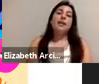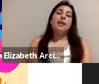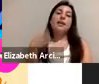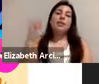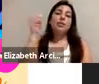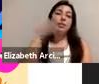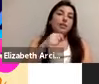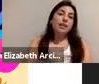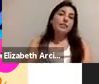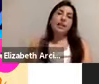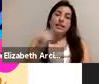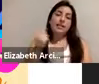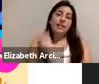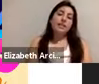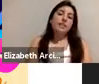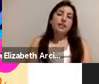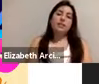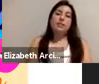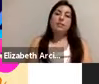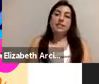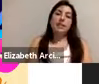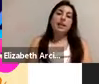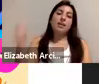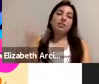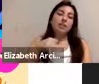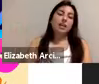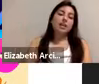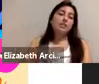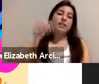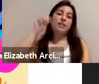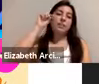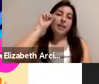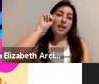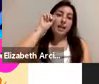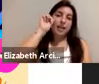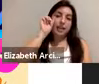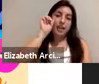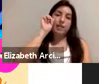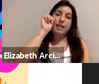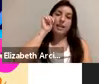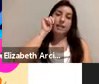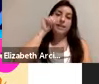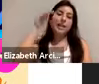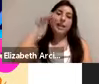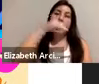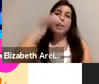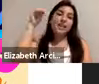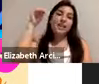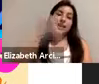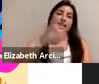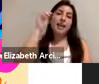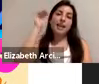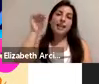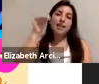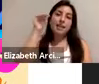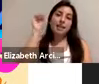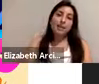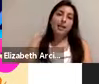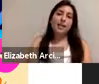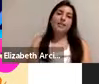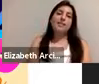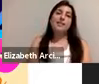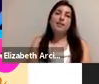bastante. Yo coloco la esfera que saqué en la refracción del paciente, coloco la hendidura estenopeica y giro el eje. Al eje en el que quede, a ese